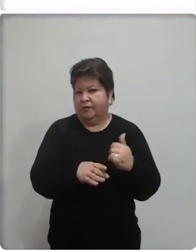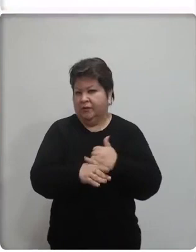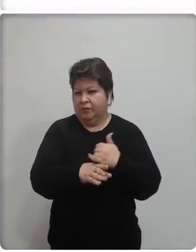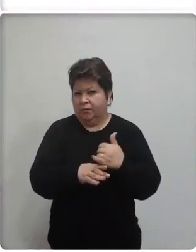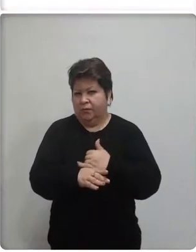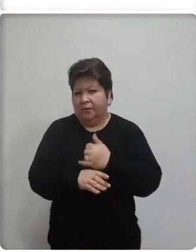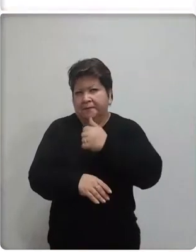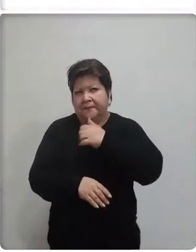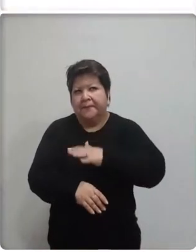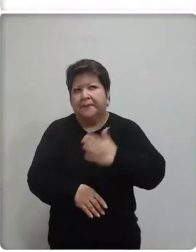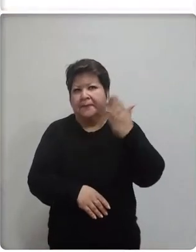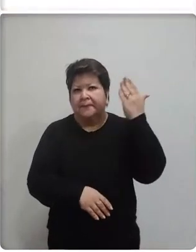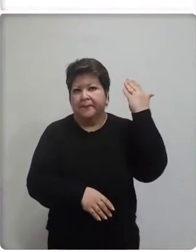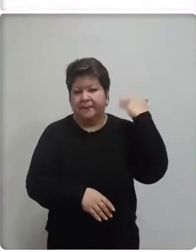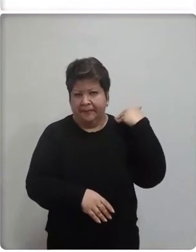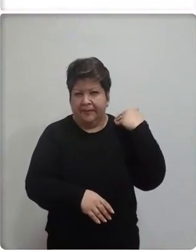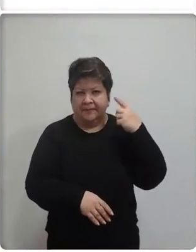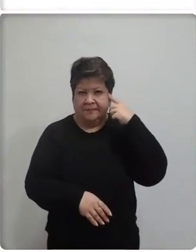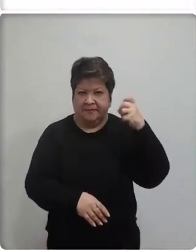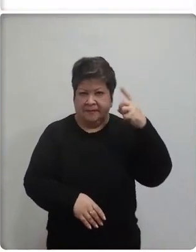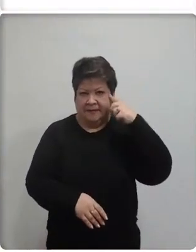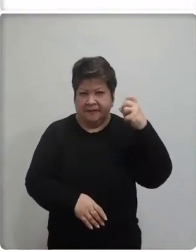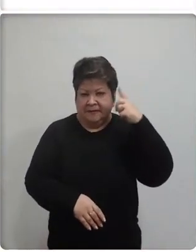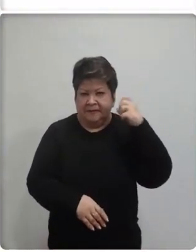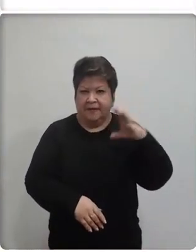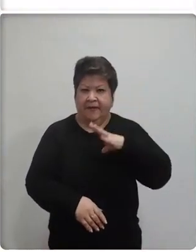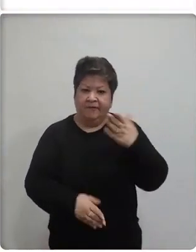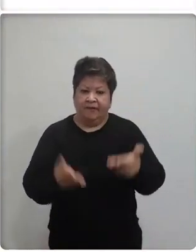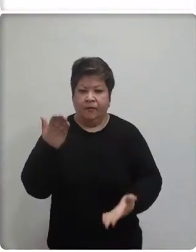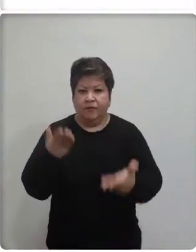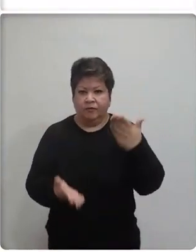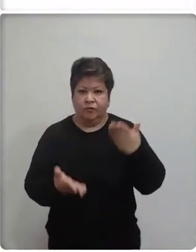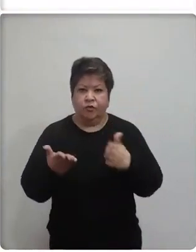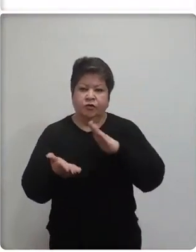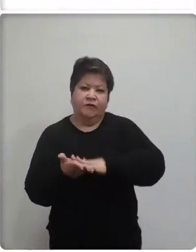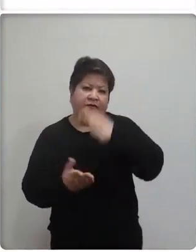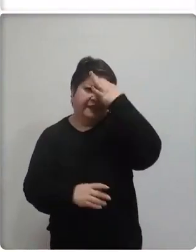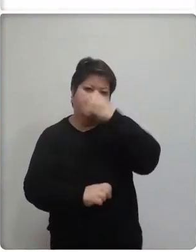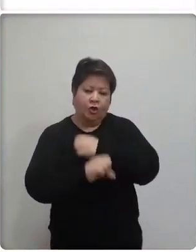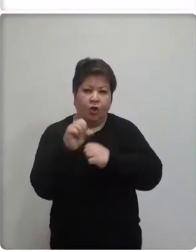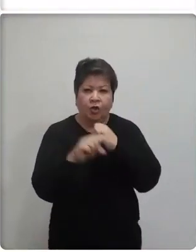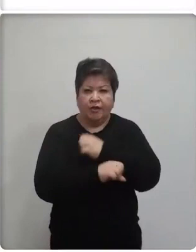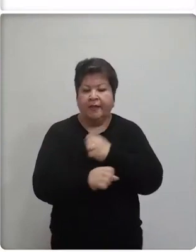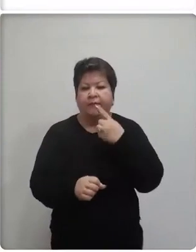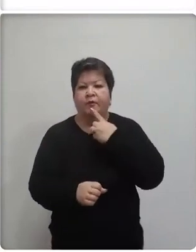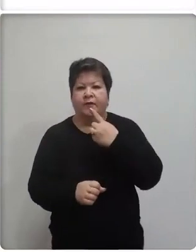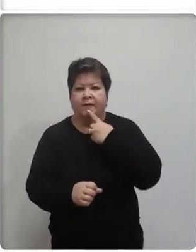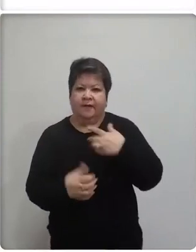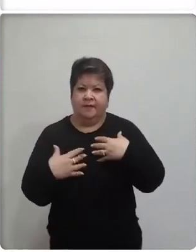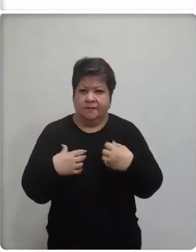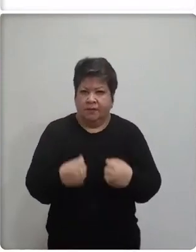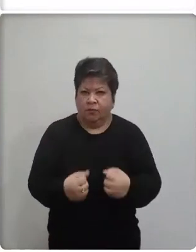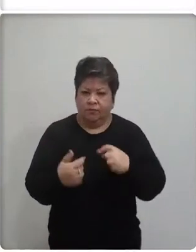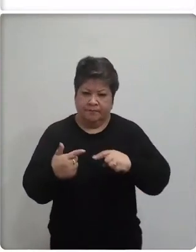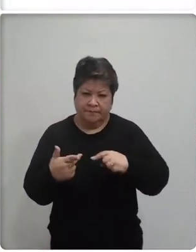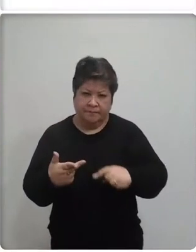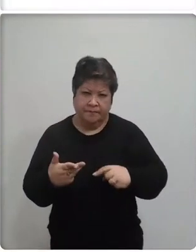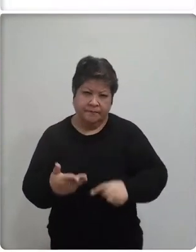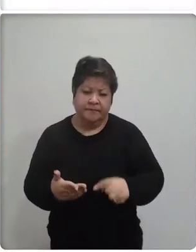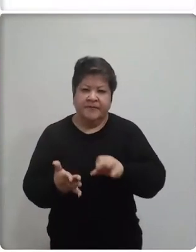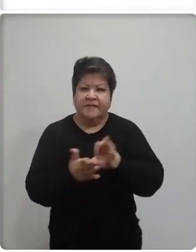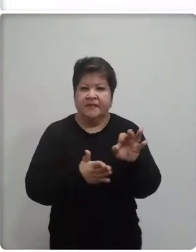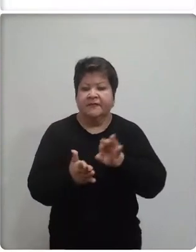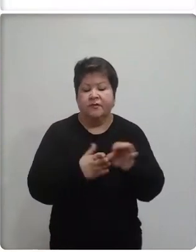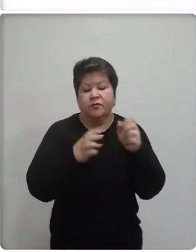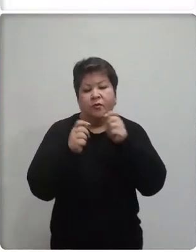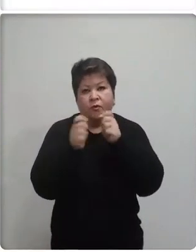que tiene que ver evaluación de tecnologías sanitarias, capacitación en políticas de salud, lo que es el servicio de